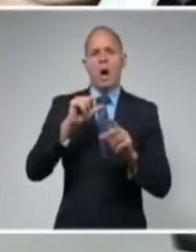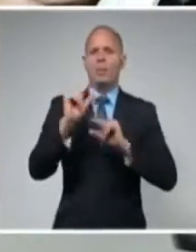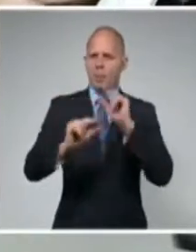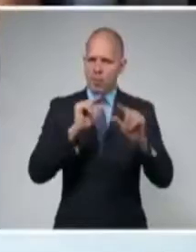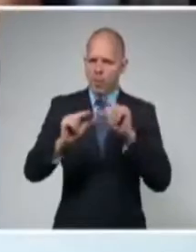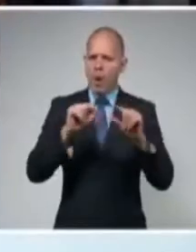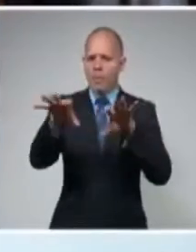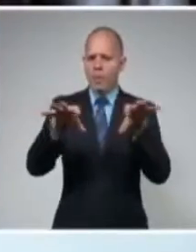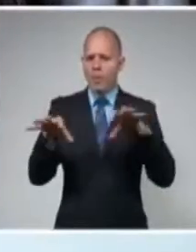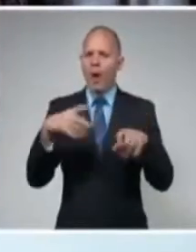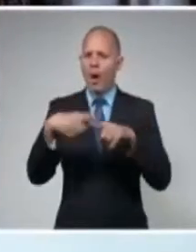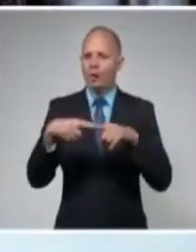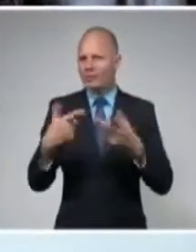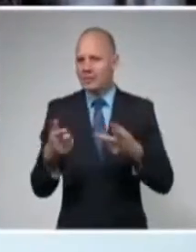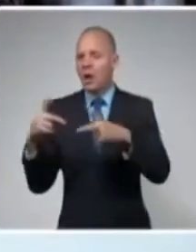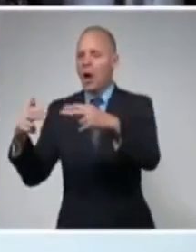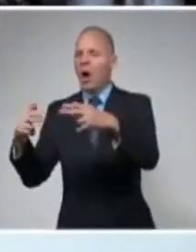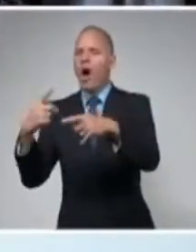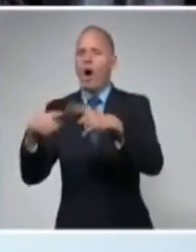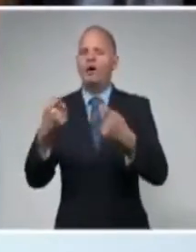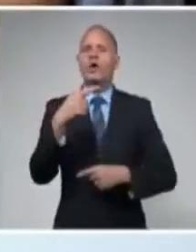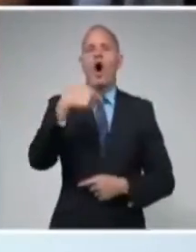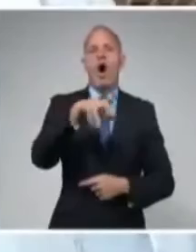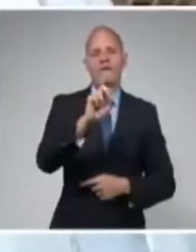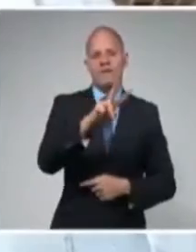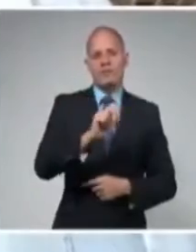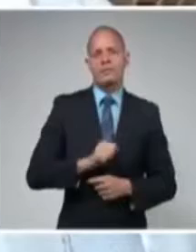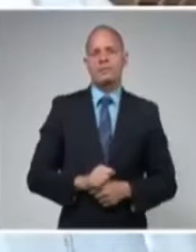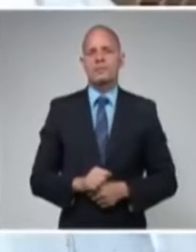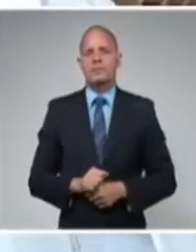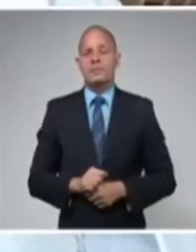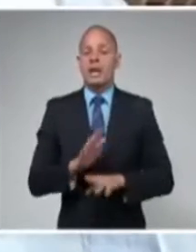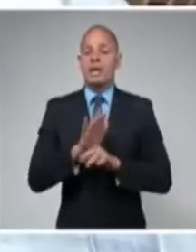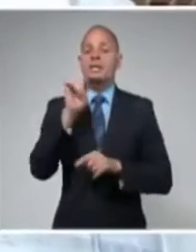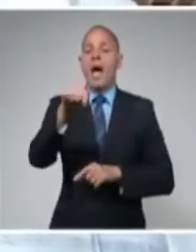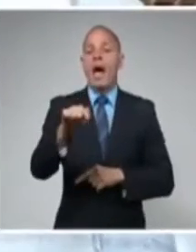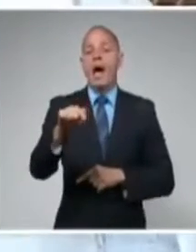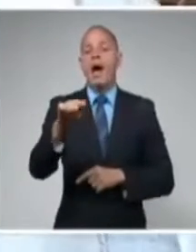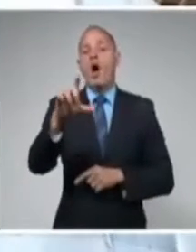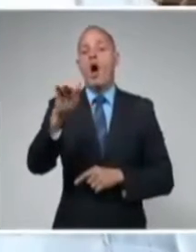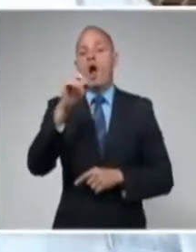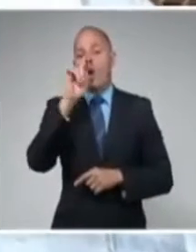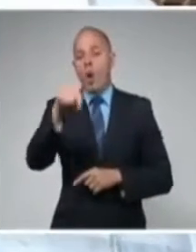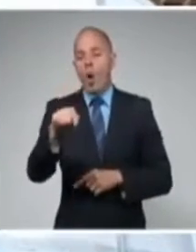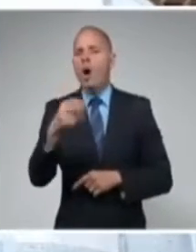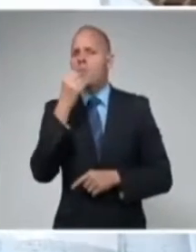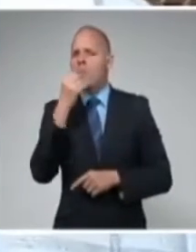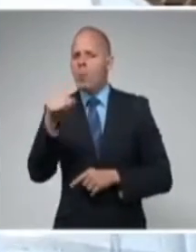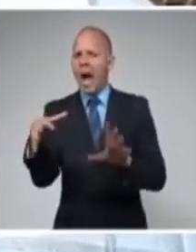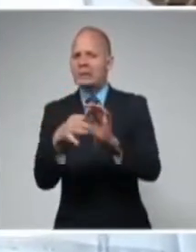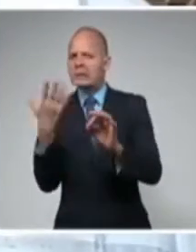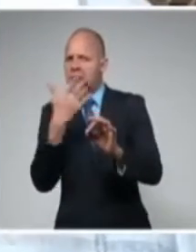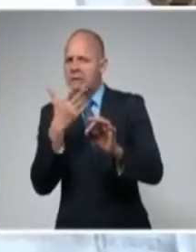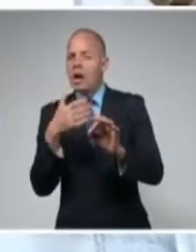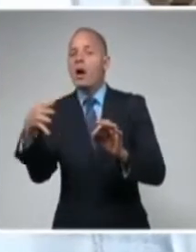en los municipios de Cárdenas y Jovellanos. En Colón se van a subordinar los municipios de Martí, Perico, Arao